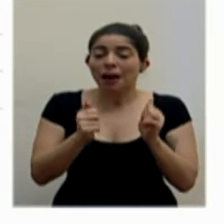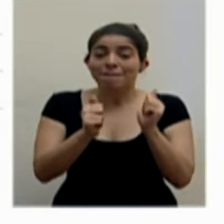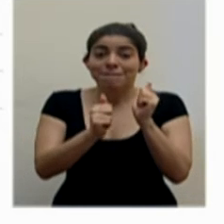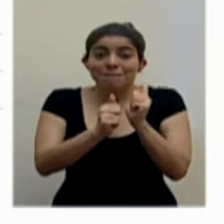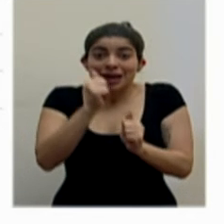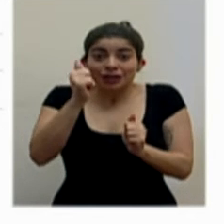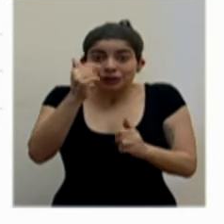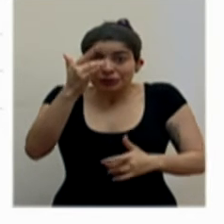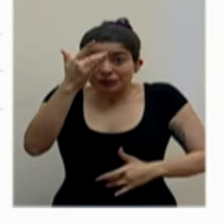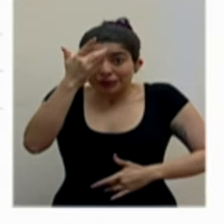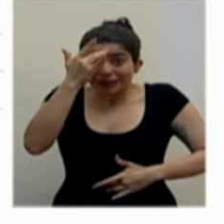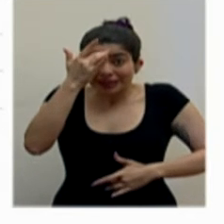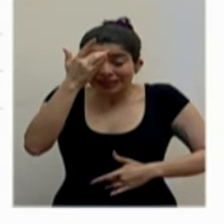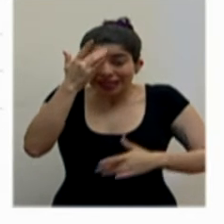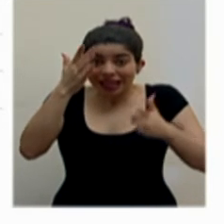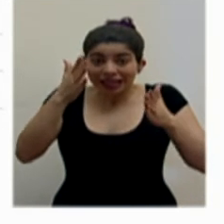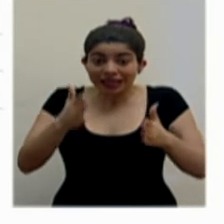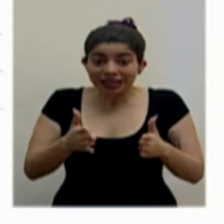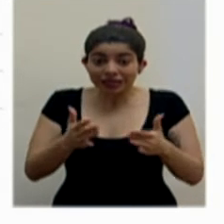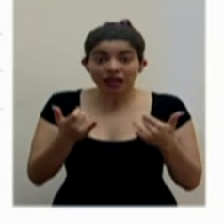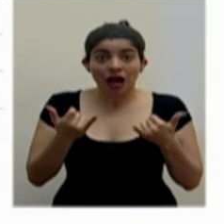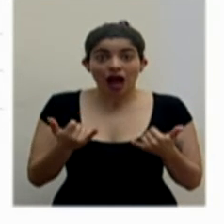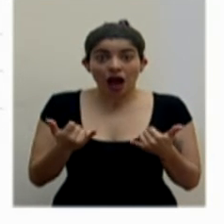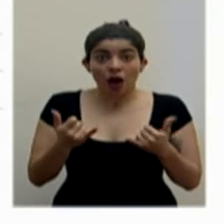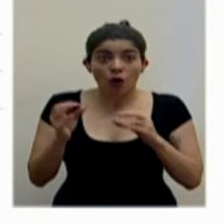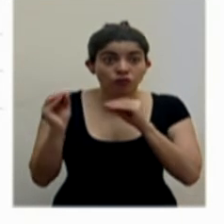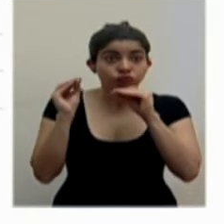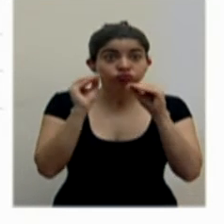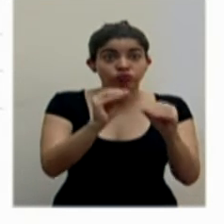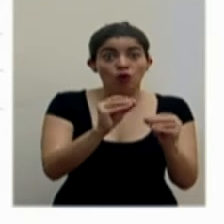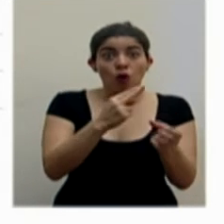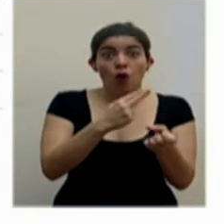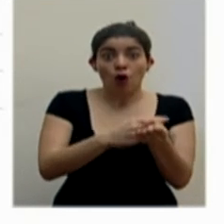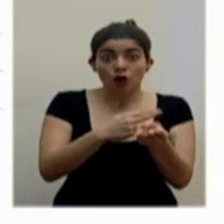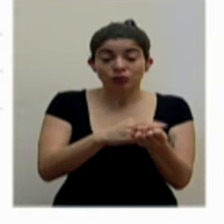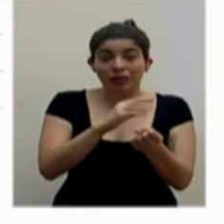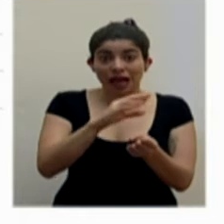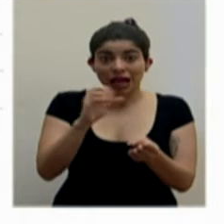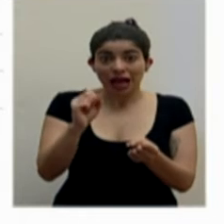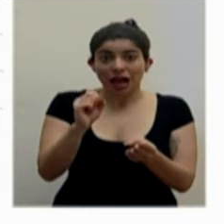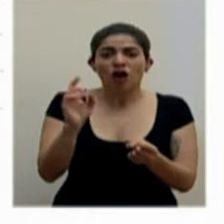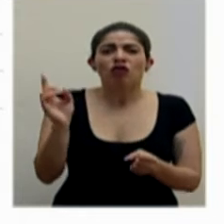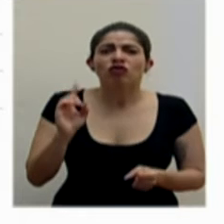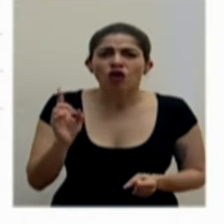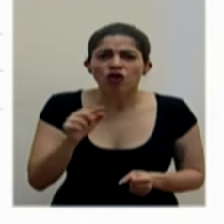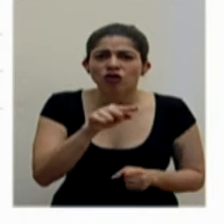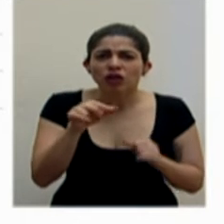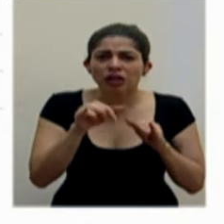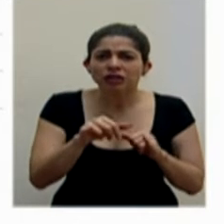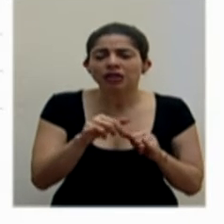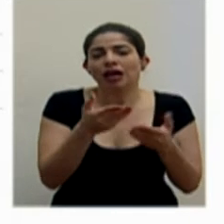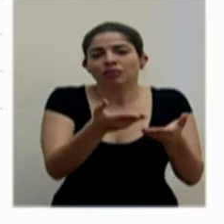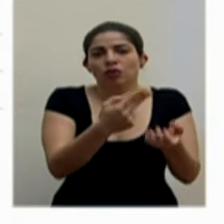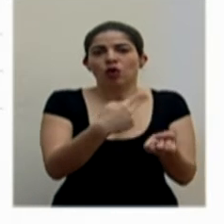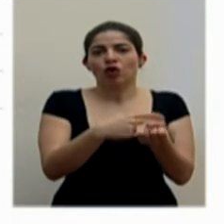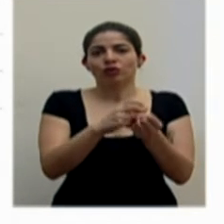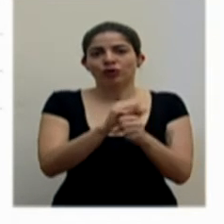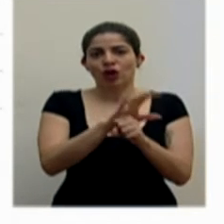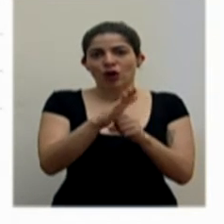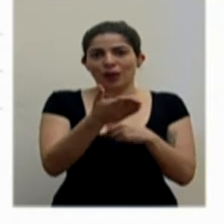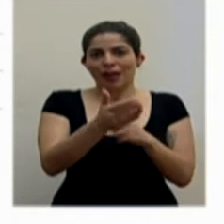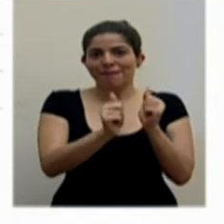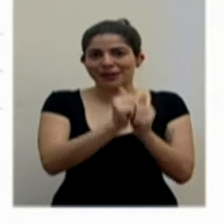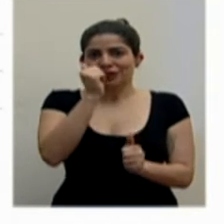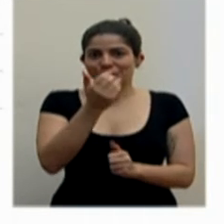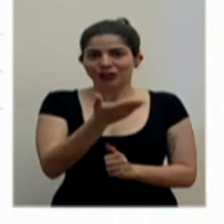están hospitalizados en algún hospital de la Caja están en SEACO. Y eso, vamos a